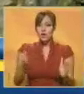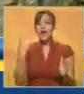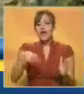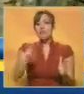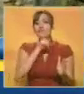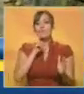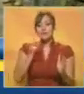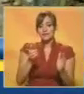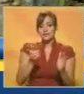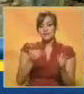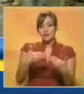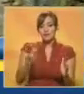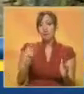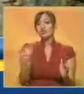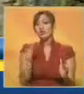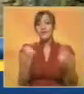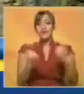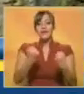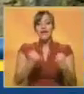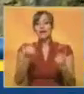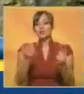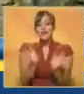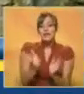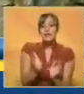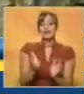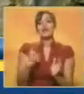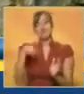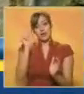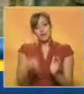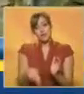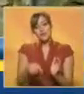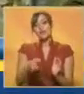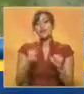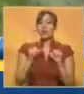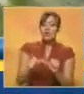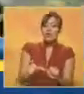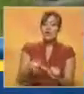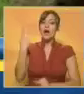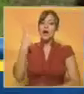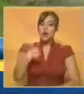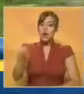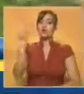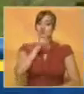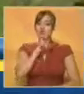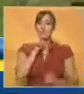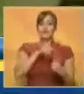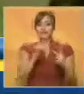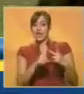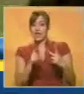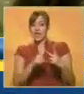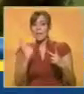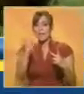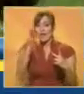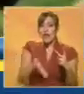sector Piscurí, pero solo para vehículos livianos. Igual situación se mantiene en el tramo Palmita-Corrales, esto es en